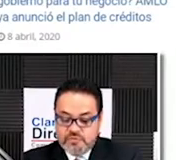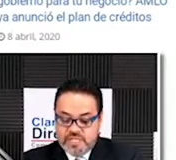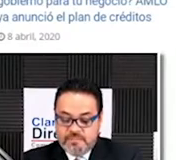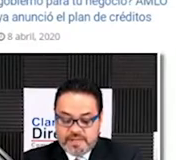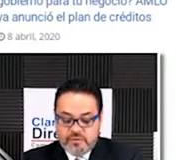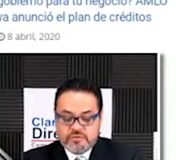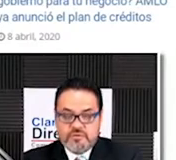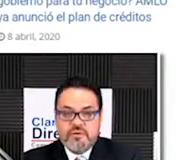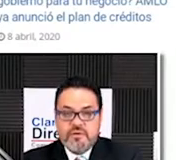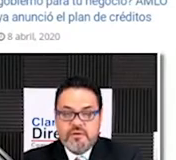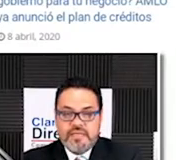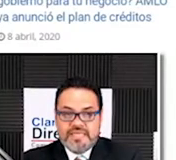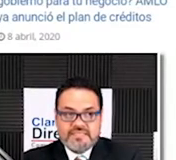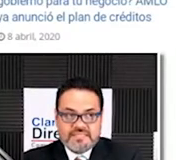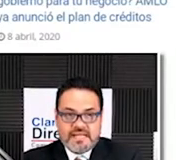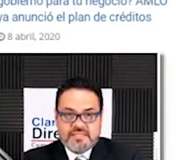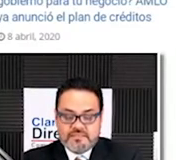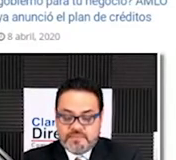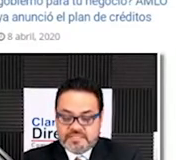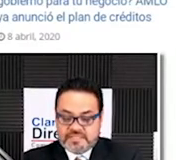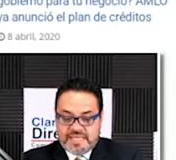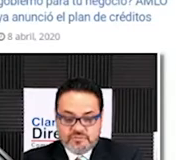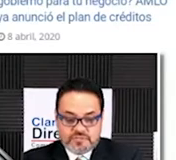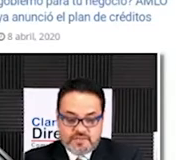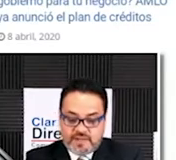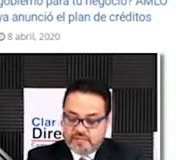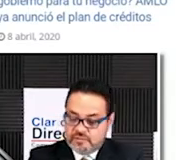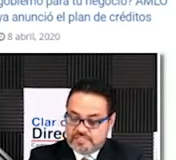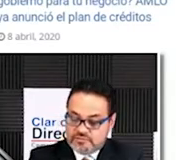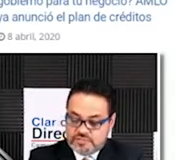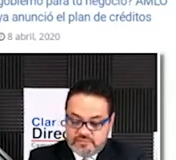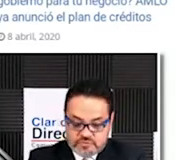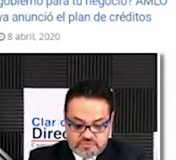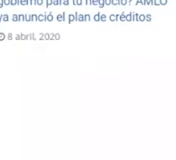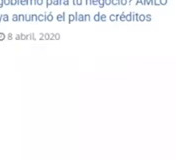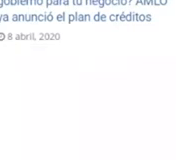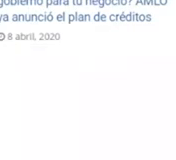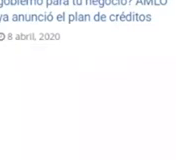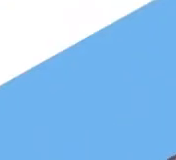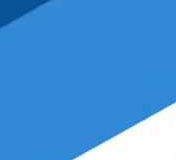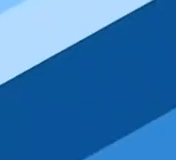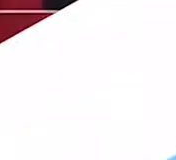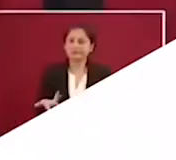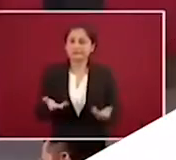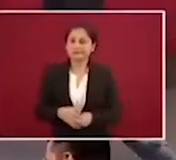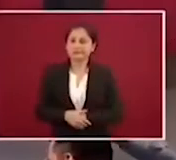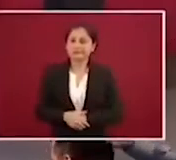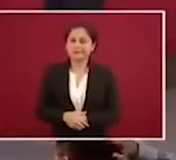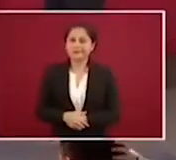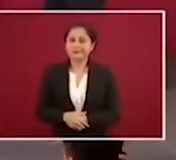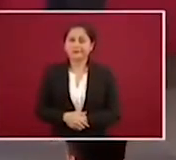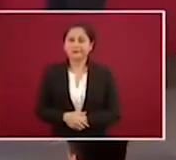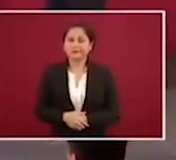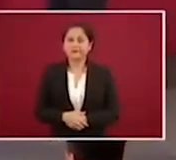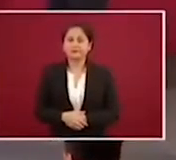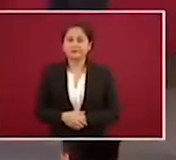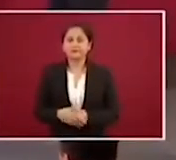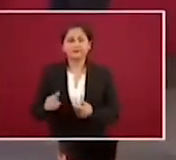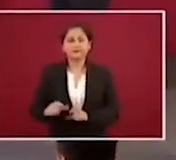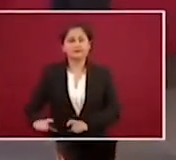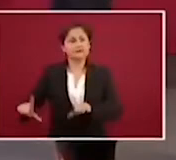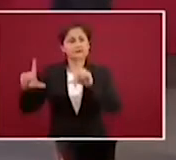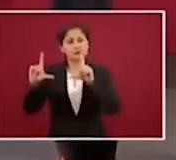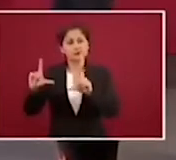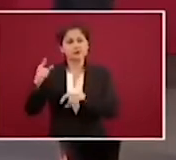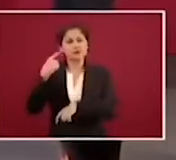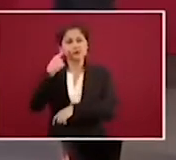despidan de un día para otro estas grandes empresas a sus trabajadores. La escuchamos. Esta rápidamente es una